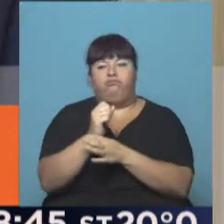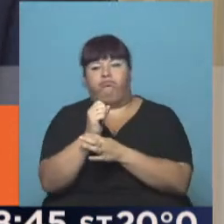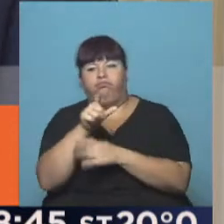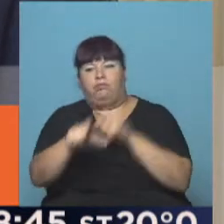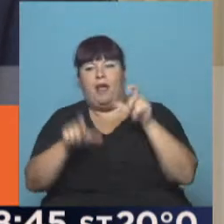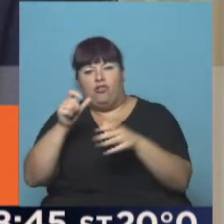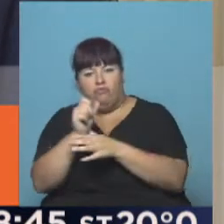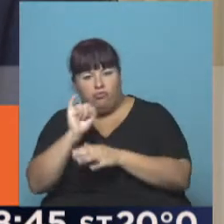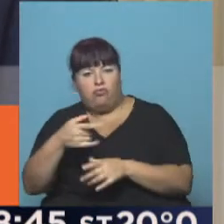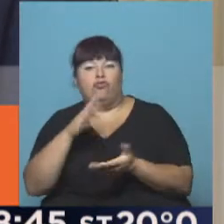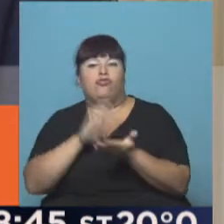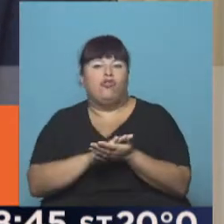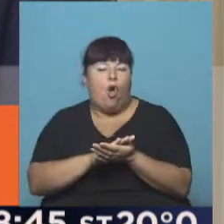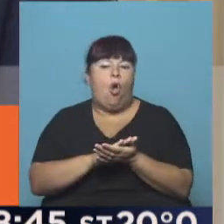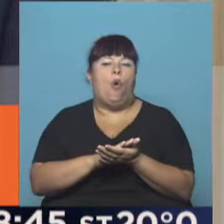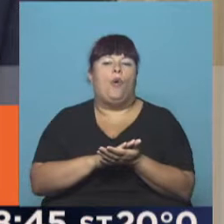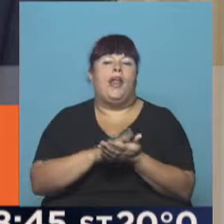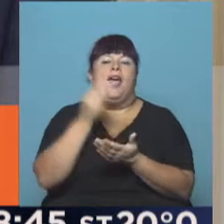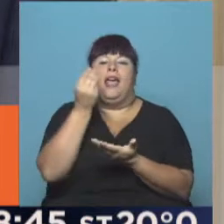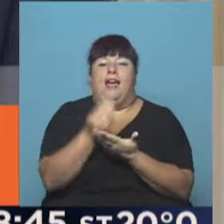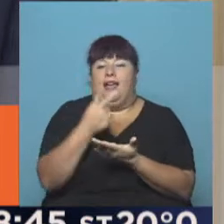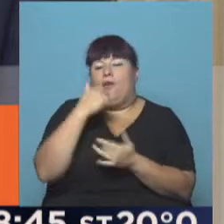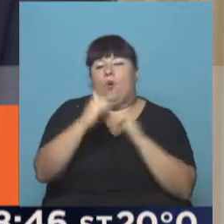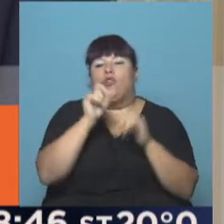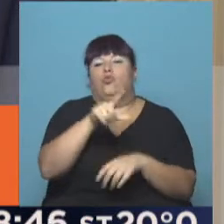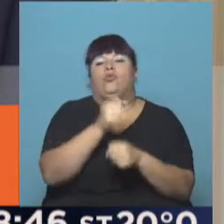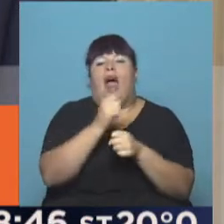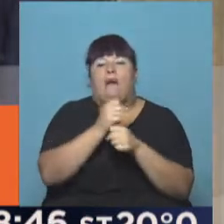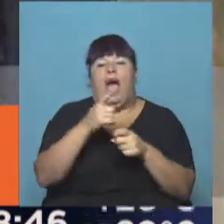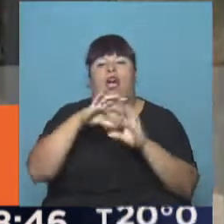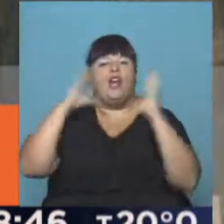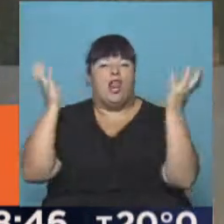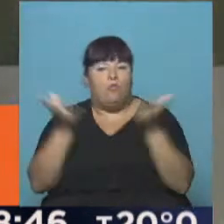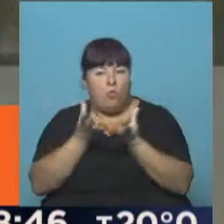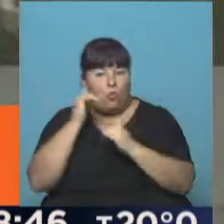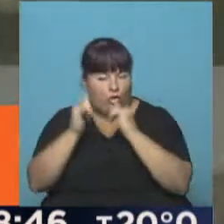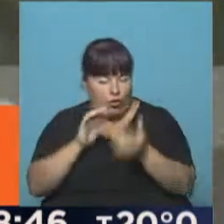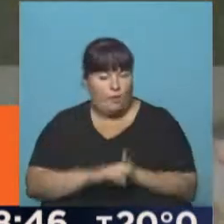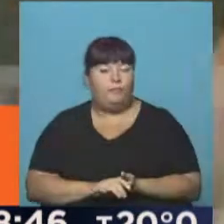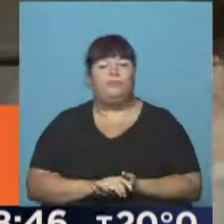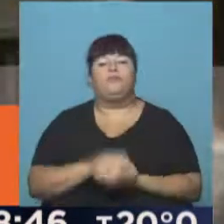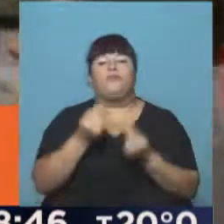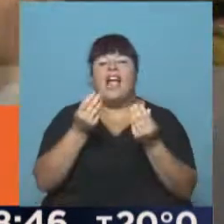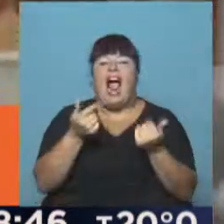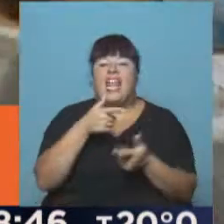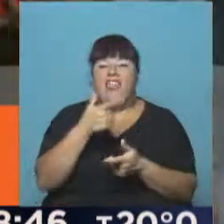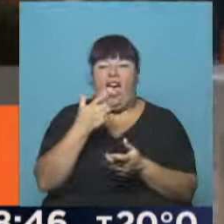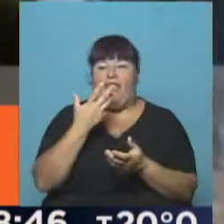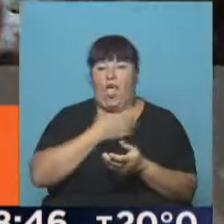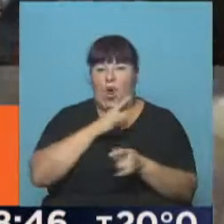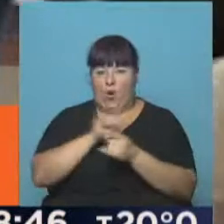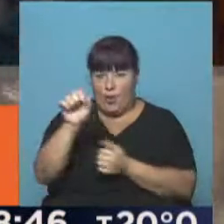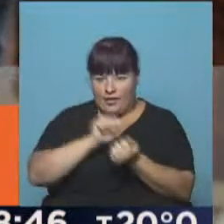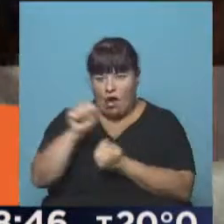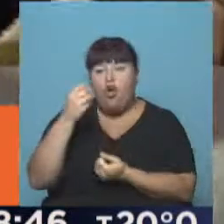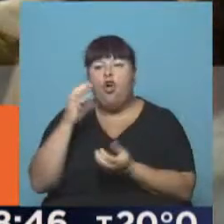esos investigadores en cuanto a la referencia que se hace de sus trabajos a nivel internacional, la calidad de sus graduados,